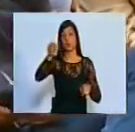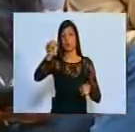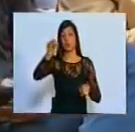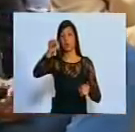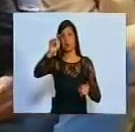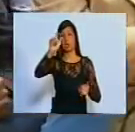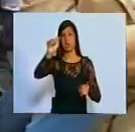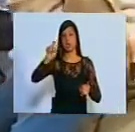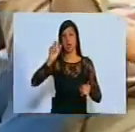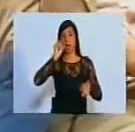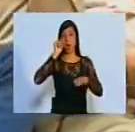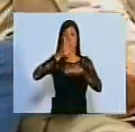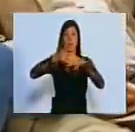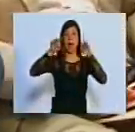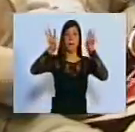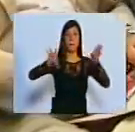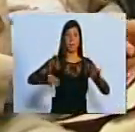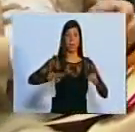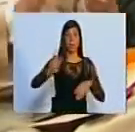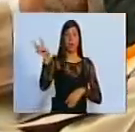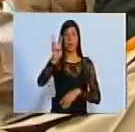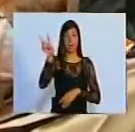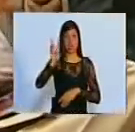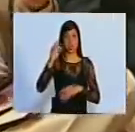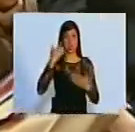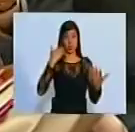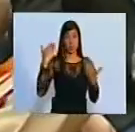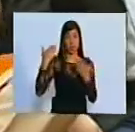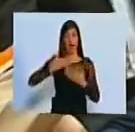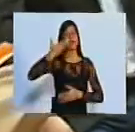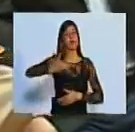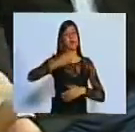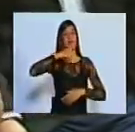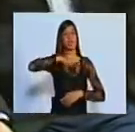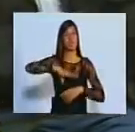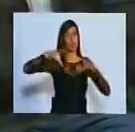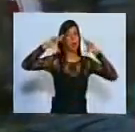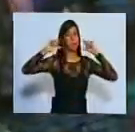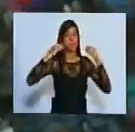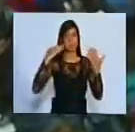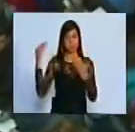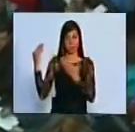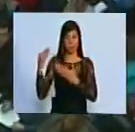Museos Bolivarianos e importante investigador de nuestra patria en esta materia.